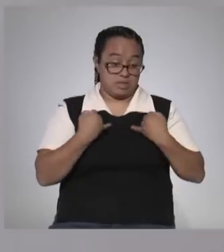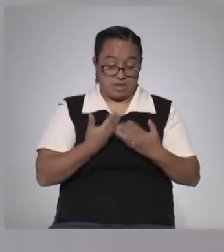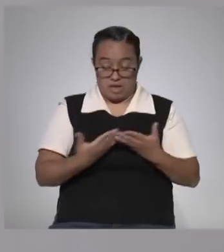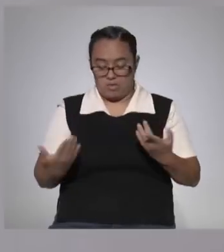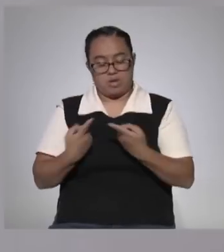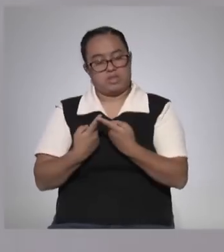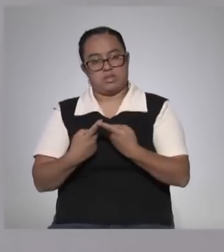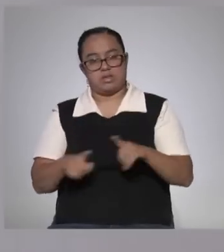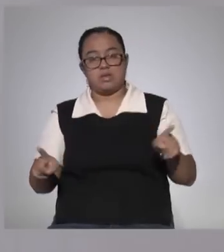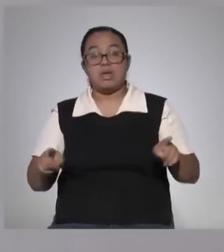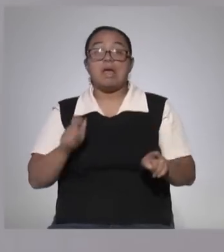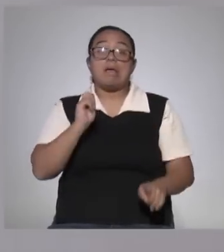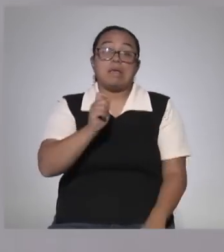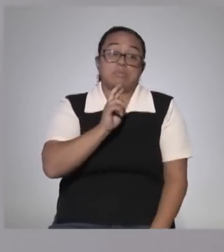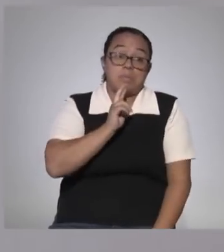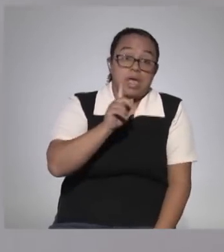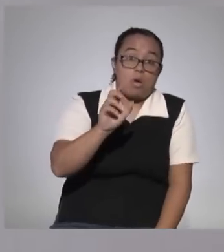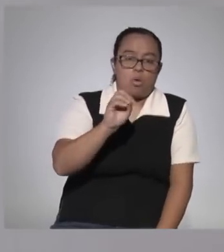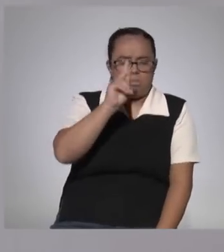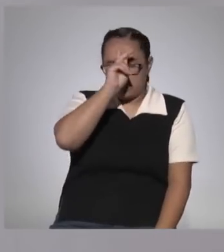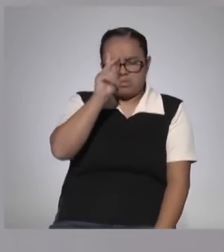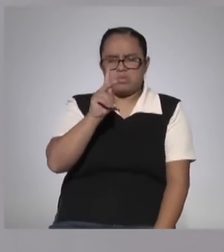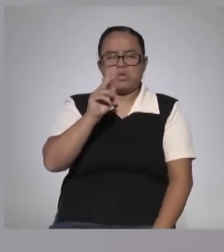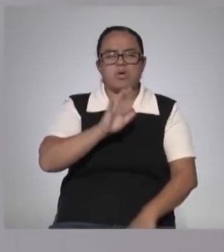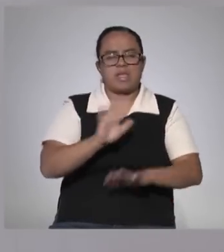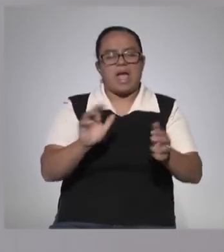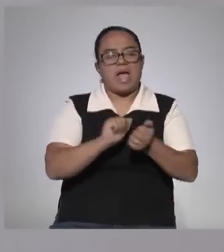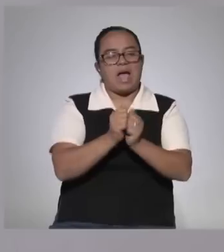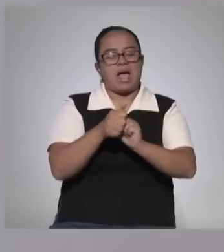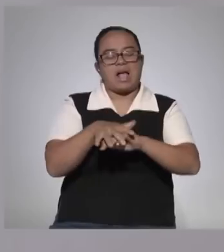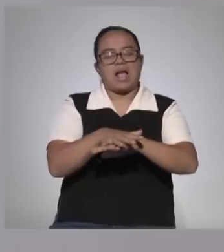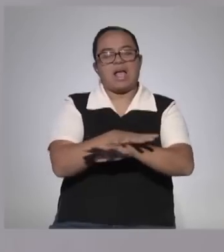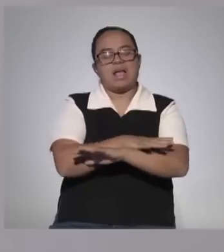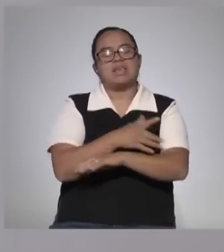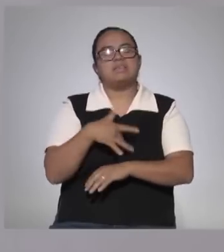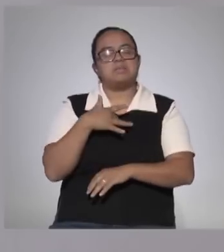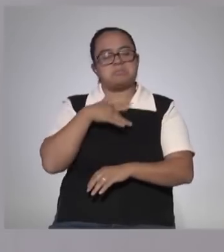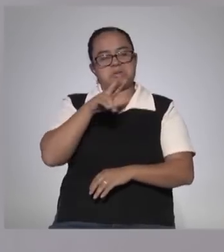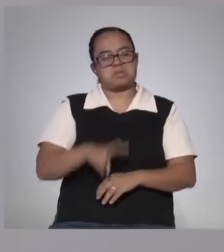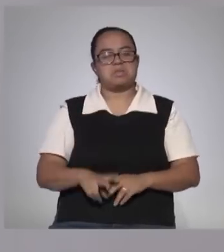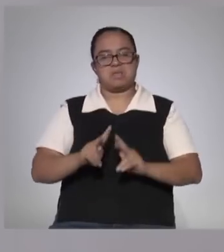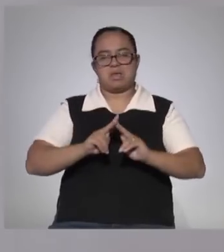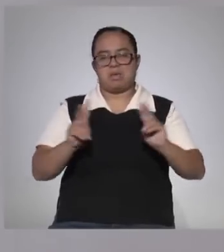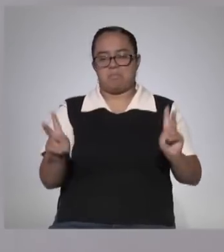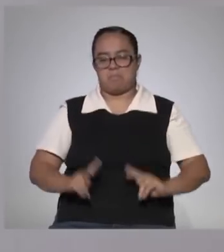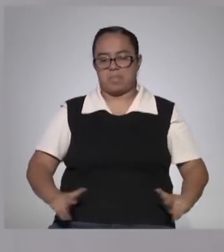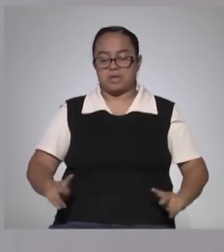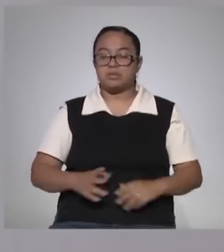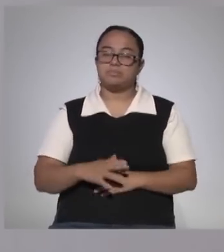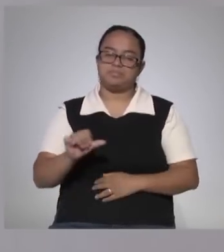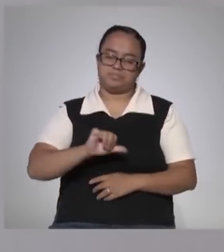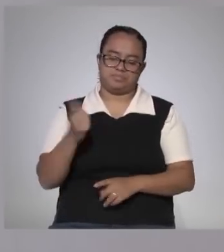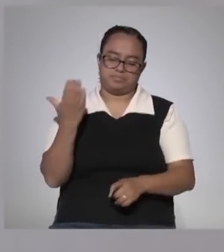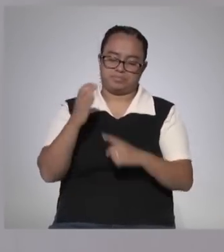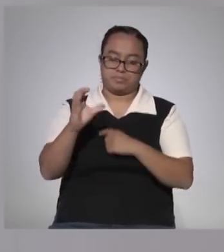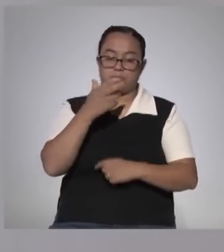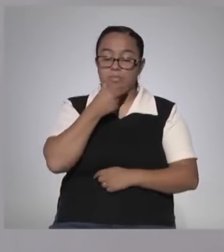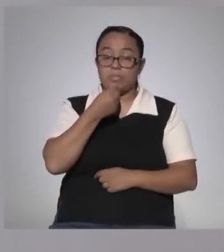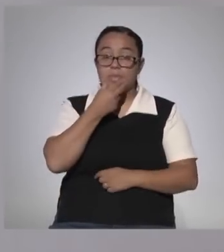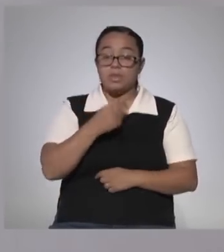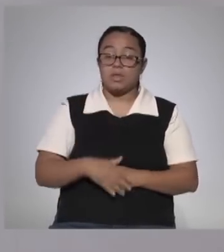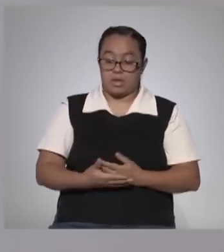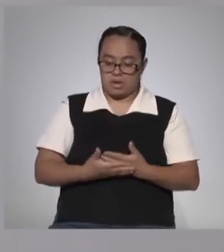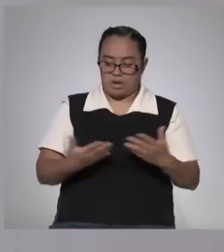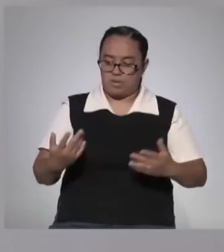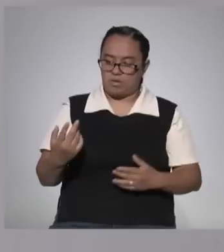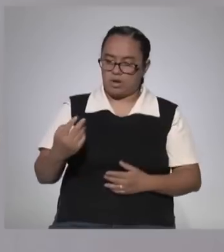No es que sea mejor o peor, solo que ha evolucionado y siento mucha paz. Y bueno, una de Ricardo que nos dice: ahora la idea